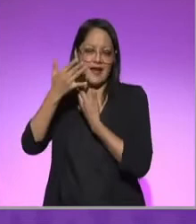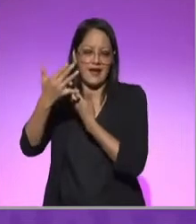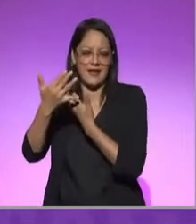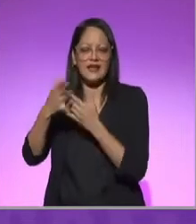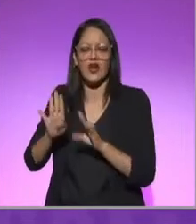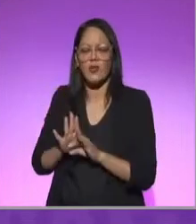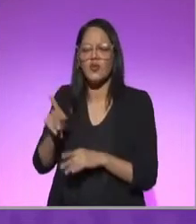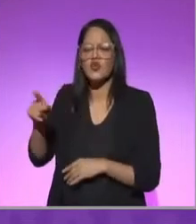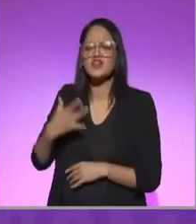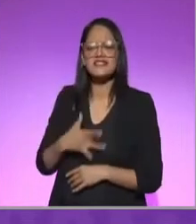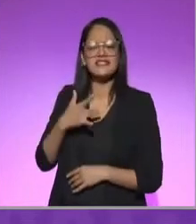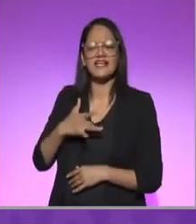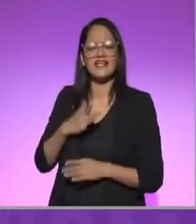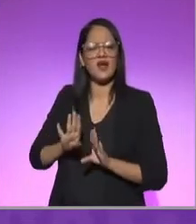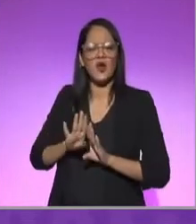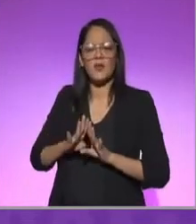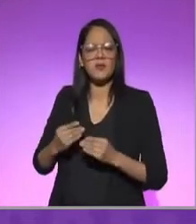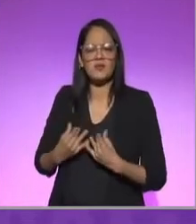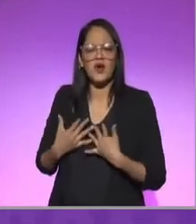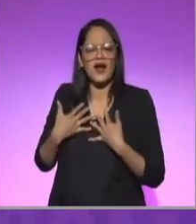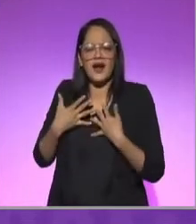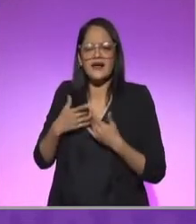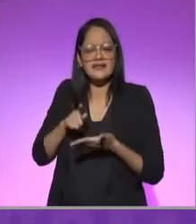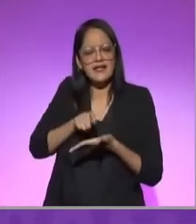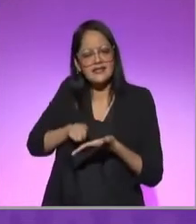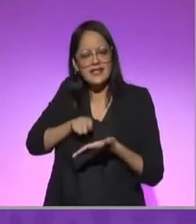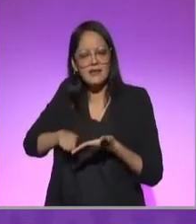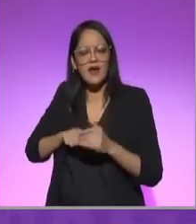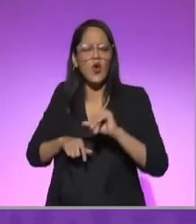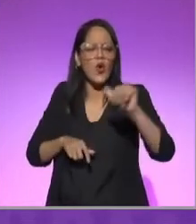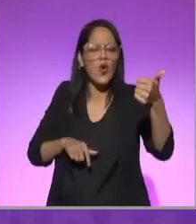para escribir? ¿Qué poetas, qué otros escritores?